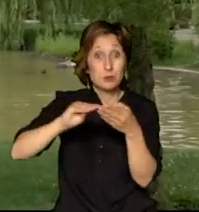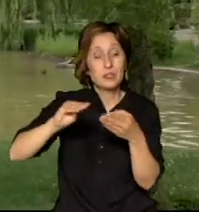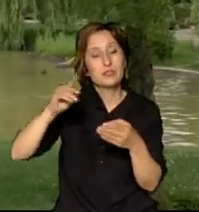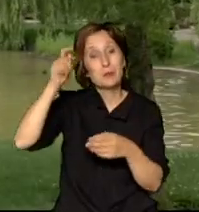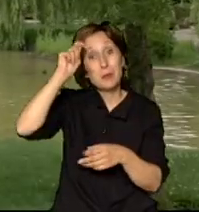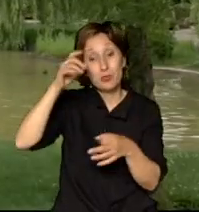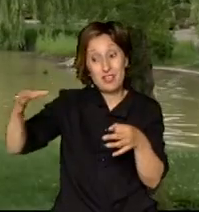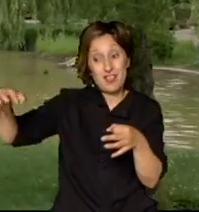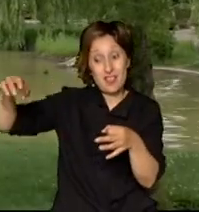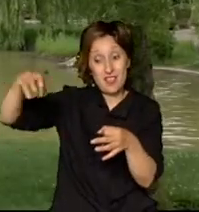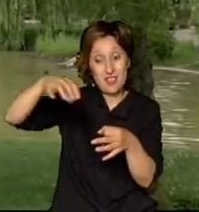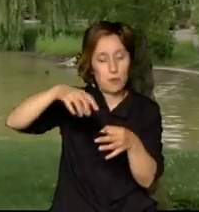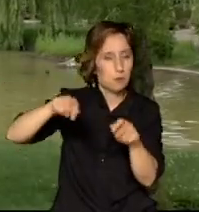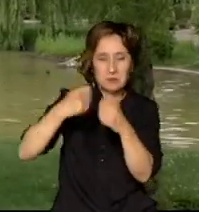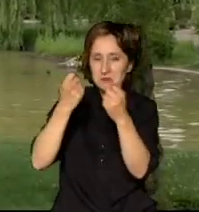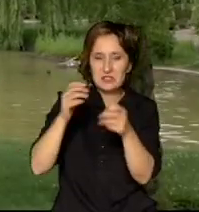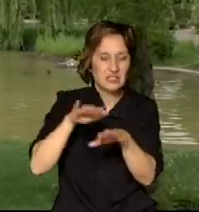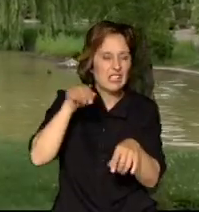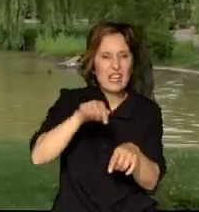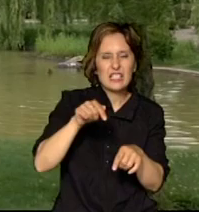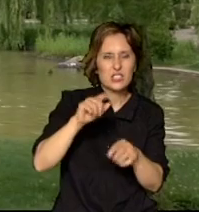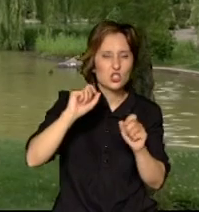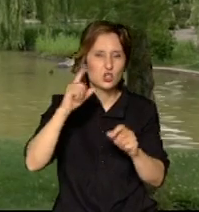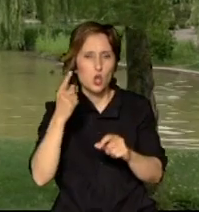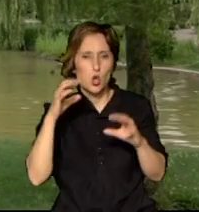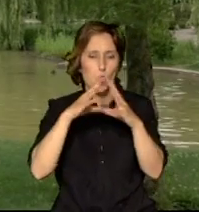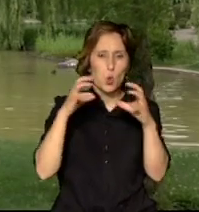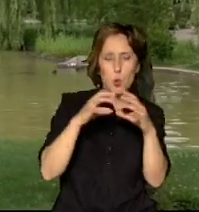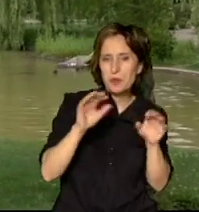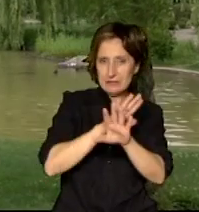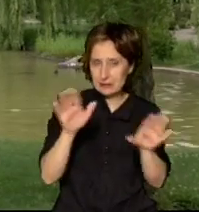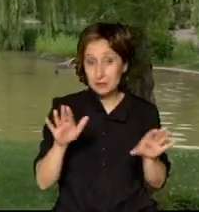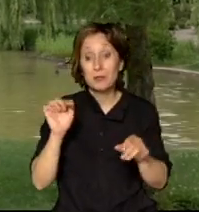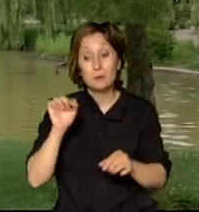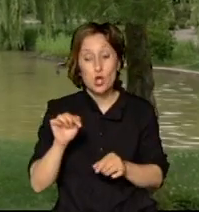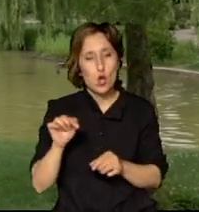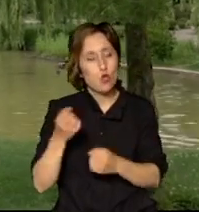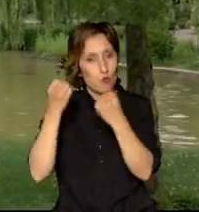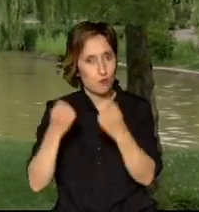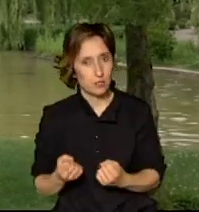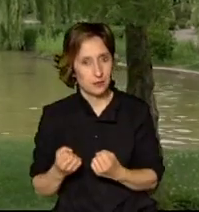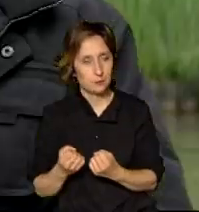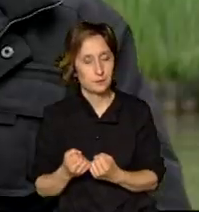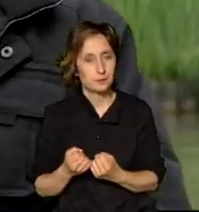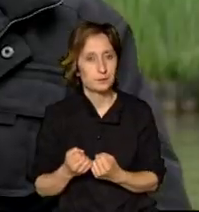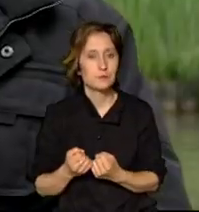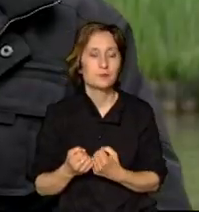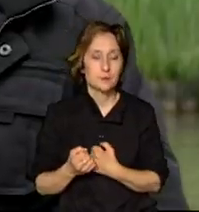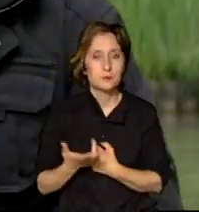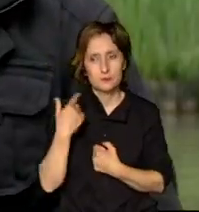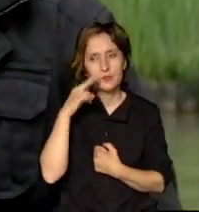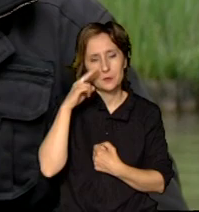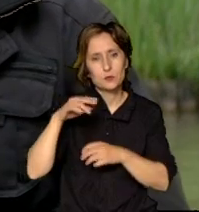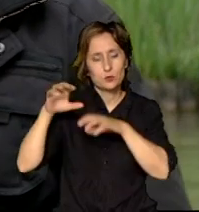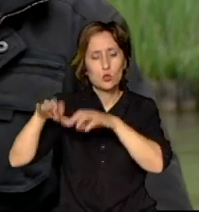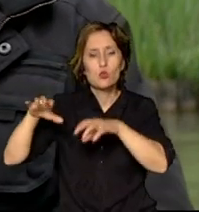llegar a Pamplona y aquí pues nos queda el típico tiempo de sol y nubes, pero hoy sí que está entrando un poquito más fuerte y de hecho ya se han registrado algunos